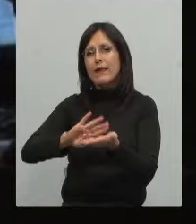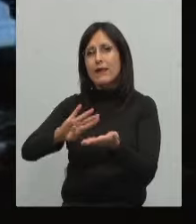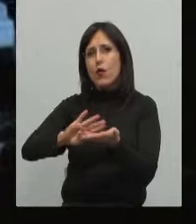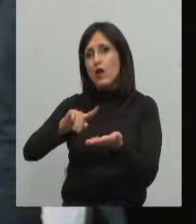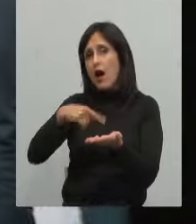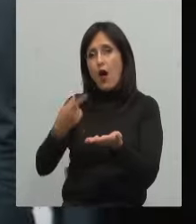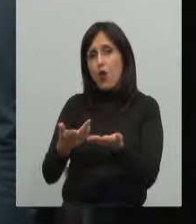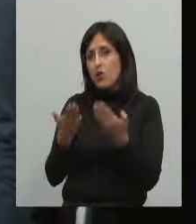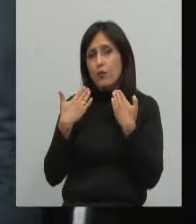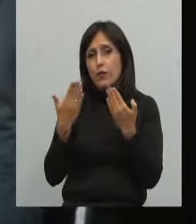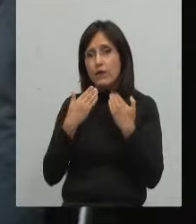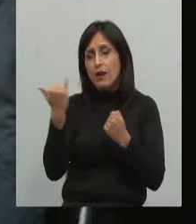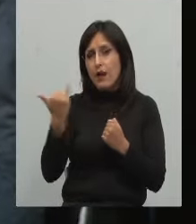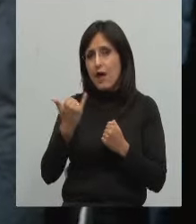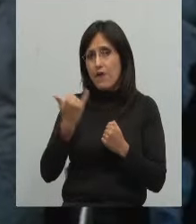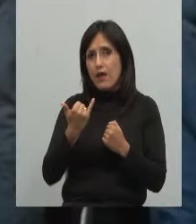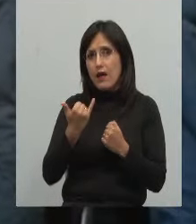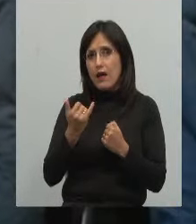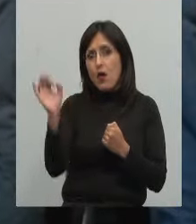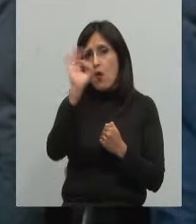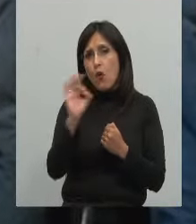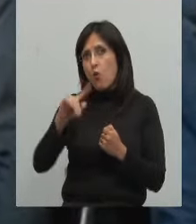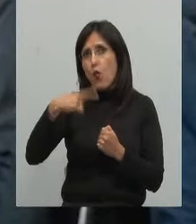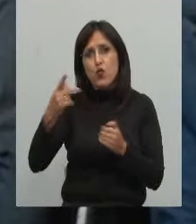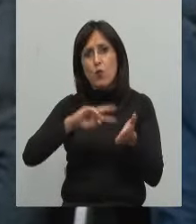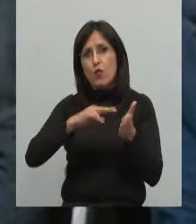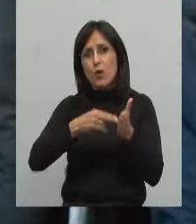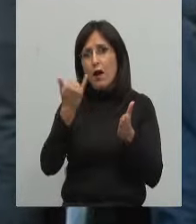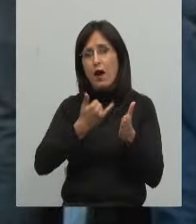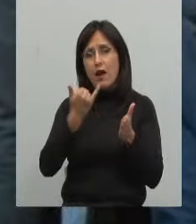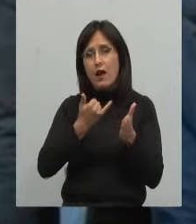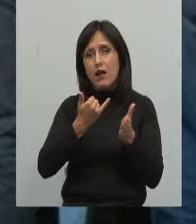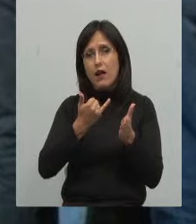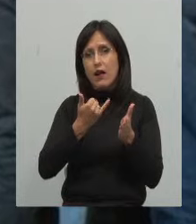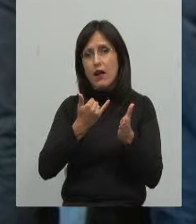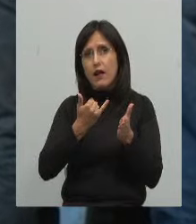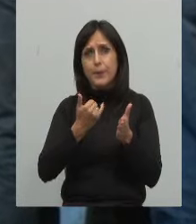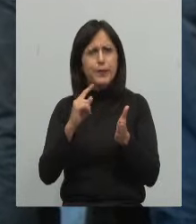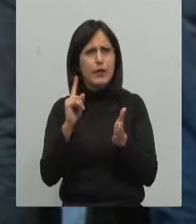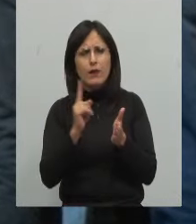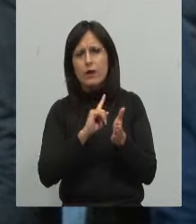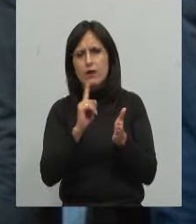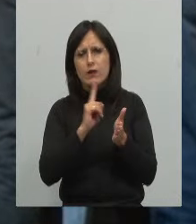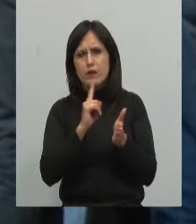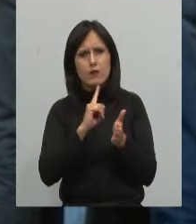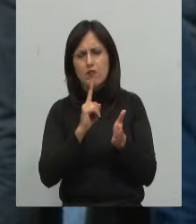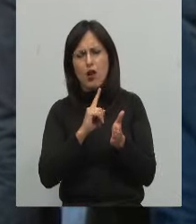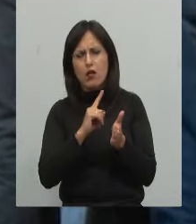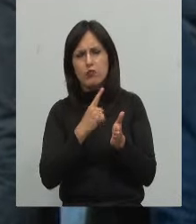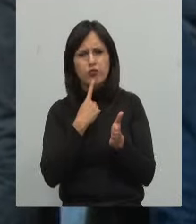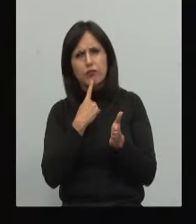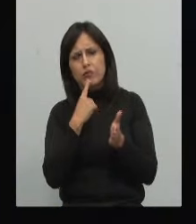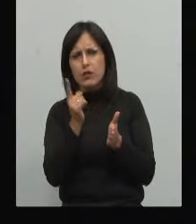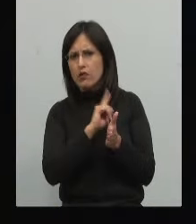de Jairo de qué es, por qué terminó así, digamos, la historia de su marido? No, no, no, sospecha no. Yo no pude hablar con ella